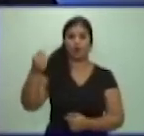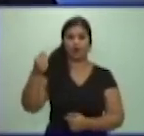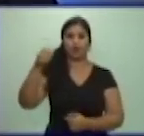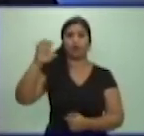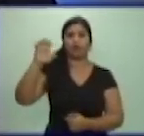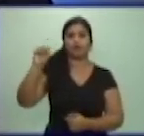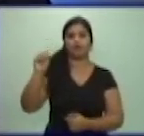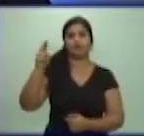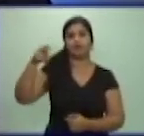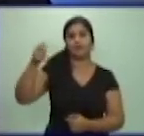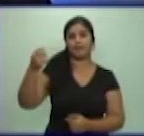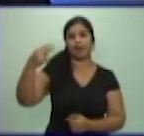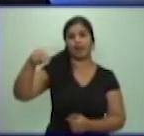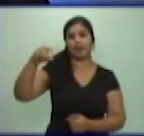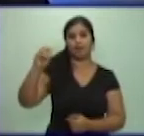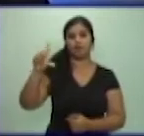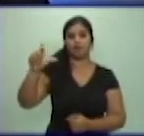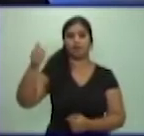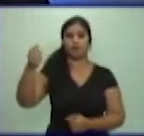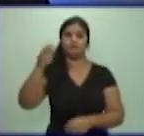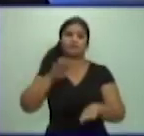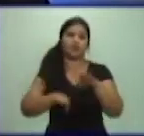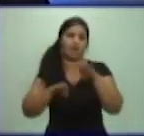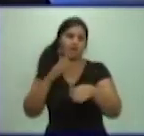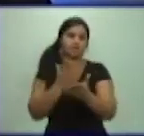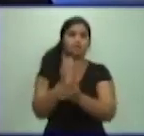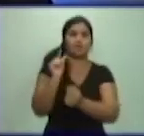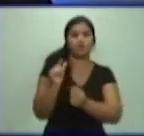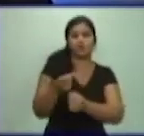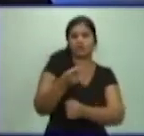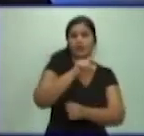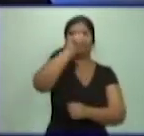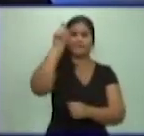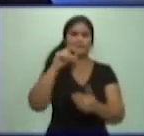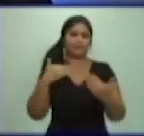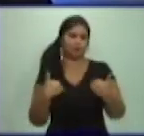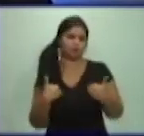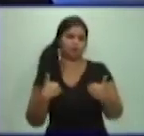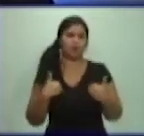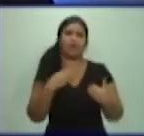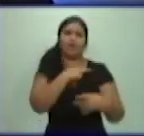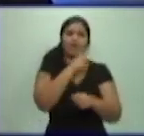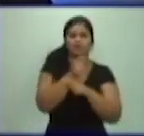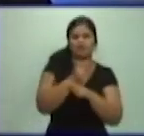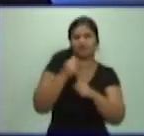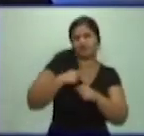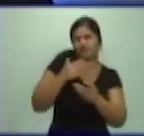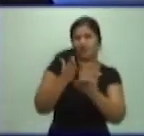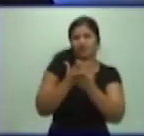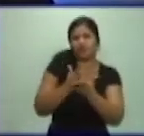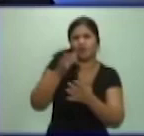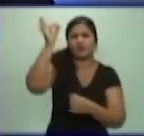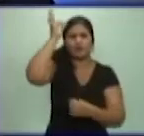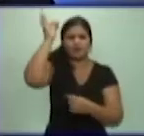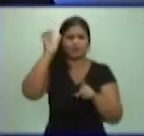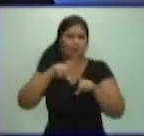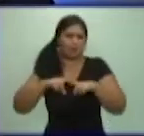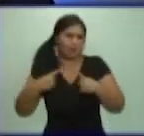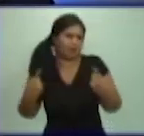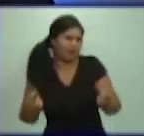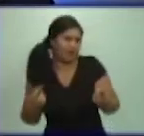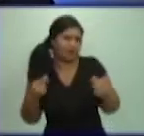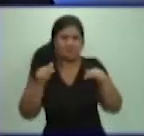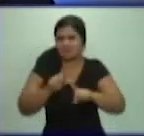profe, ¿para qué voy a estudiar español si español no se estudia? ¿Ustedes creen que es una reflexión, que es una referencia para con